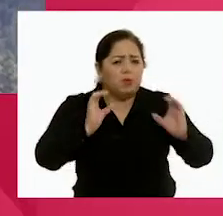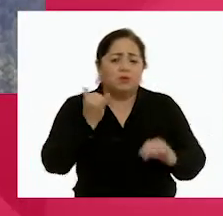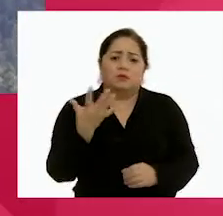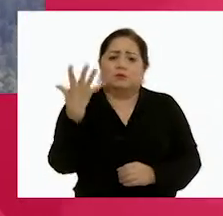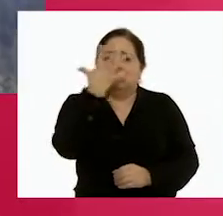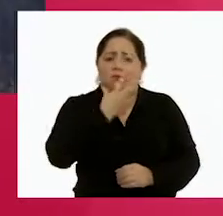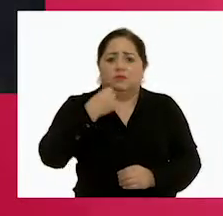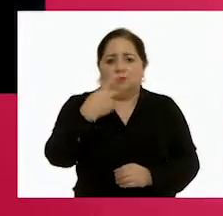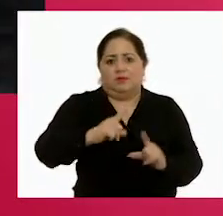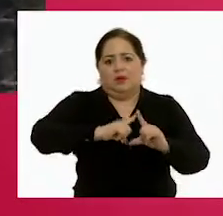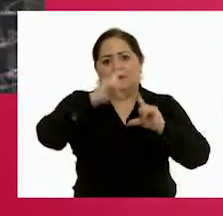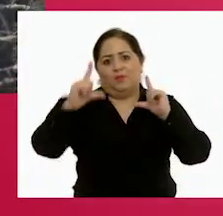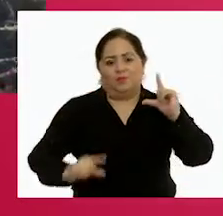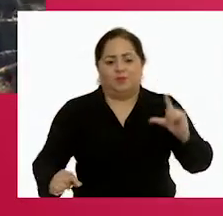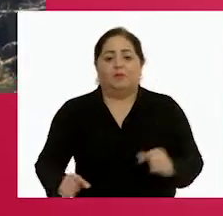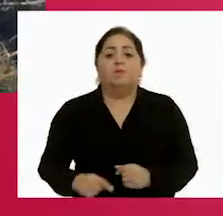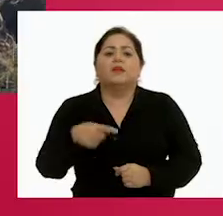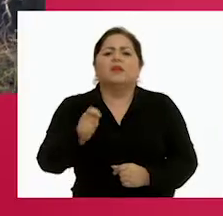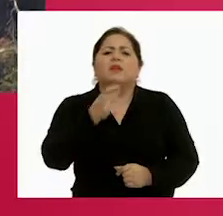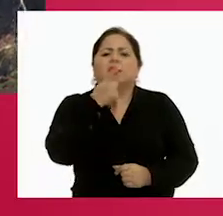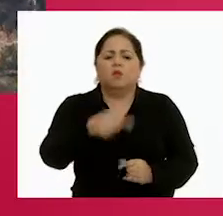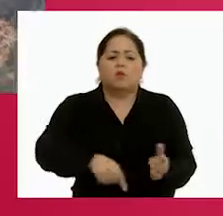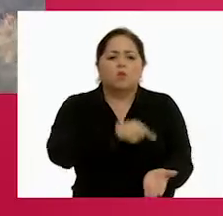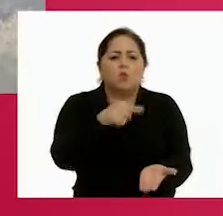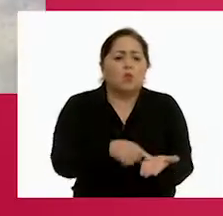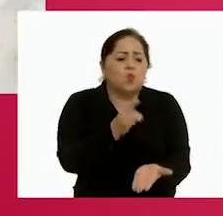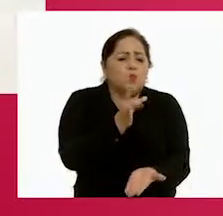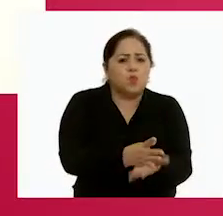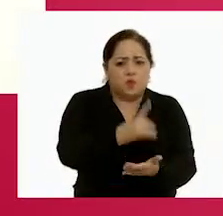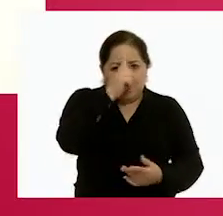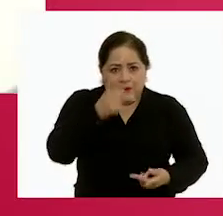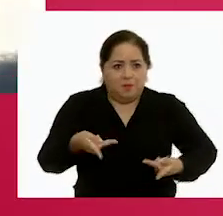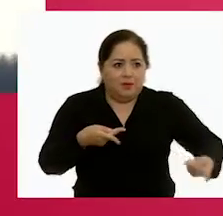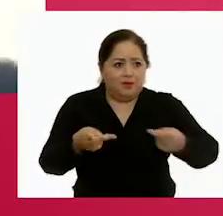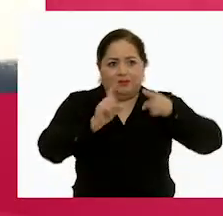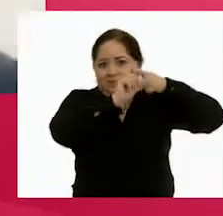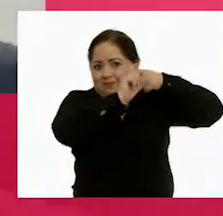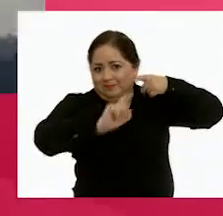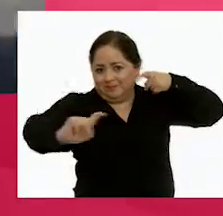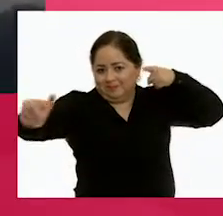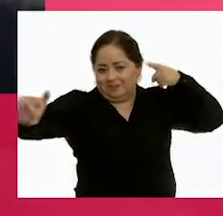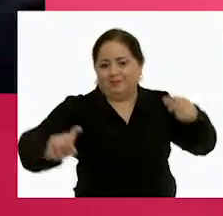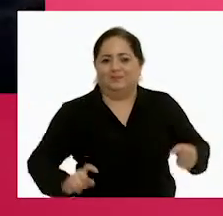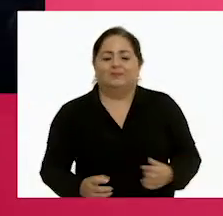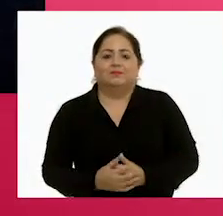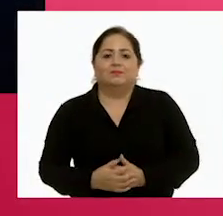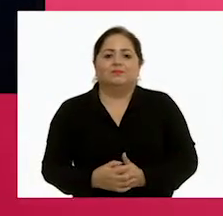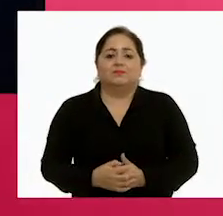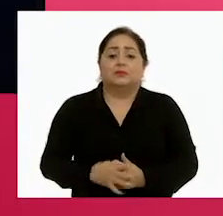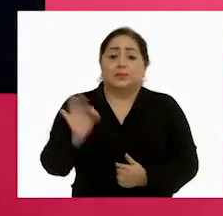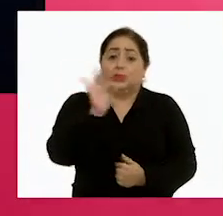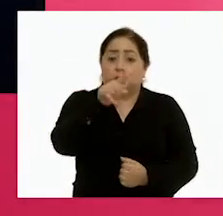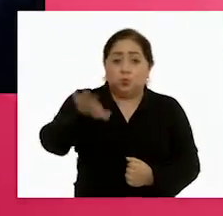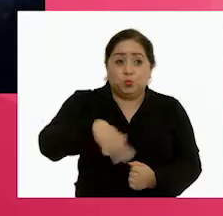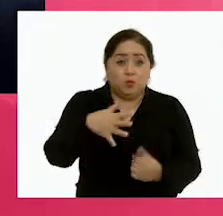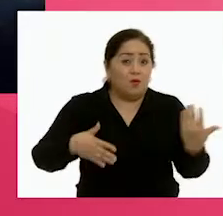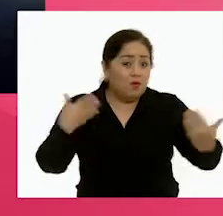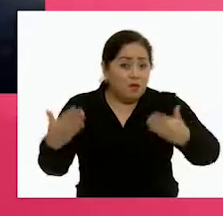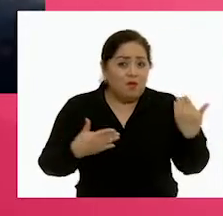hermosos de la República. Se trata de un lugar único para practicar actividades al aire libre. Si se busca